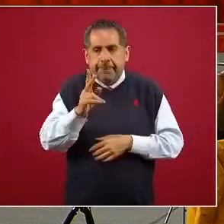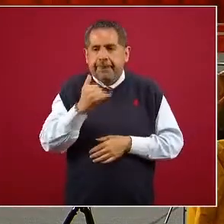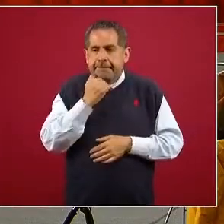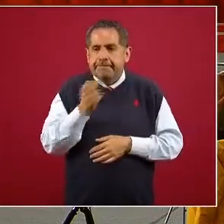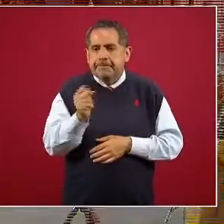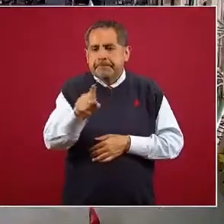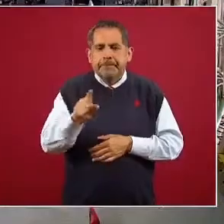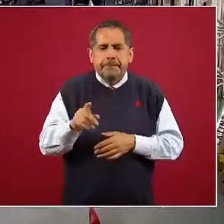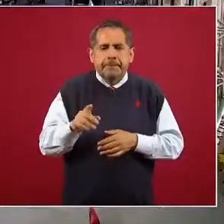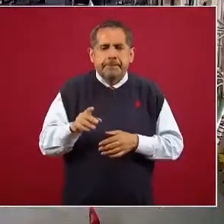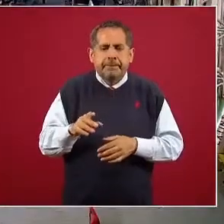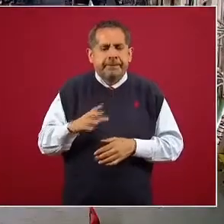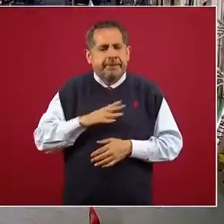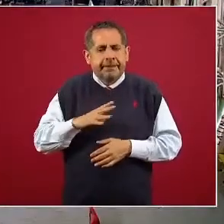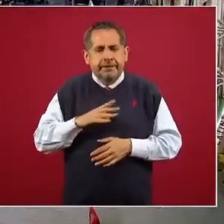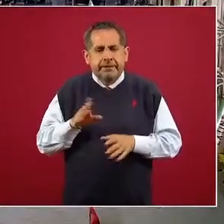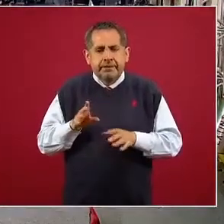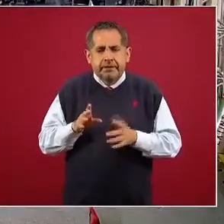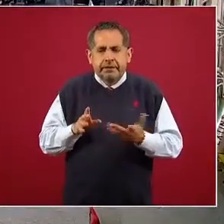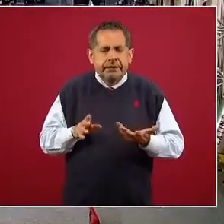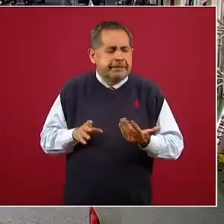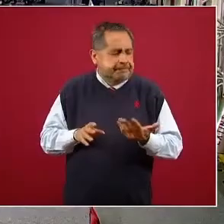que hubo